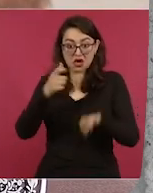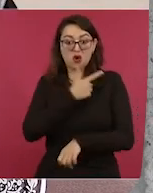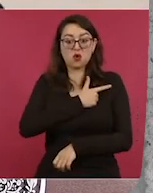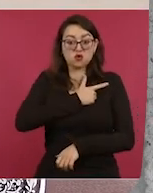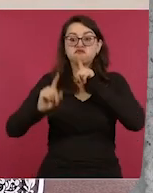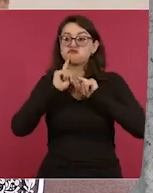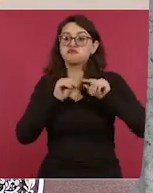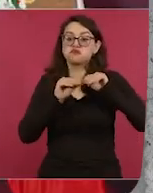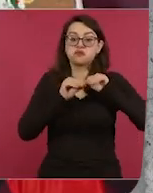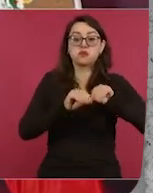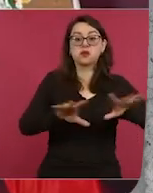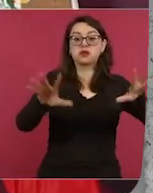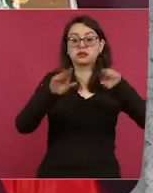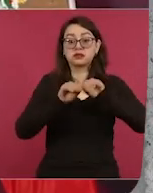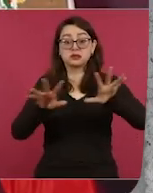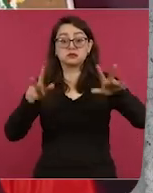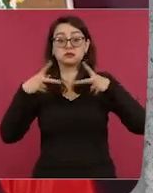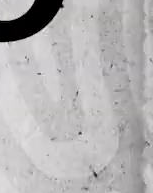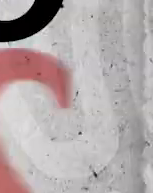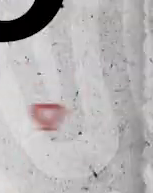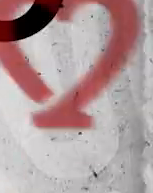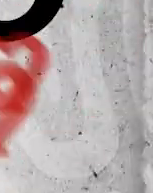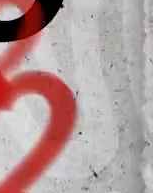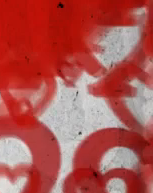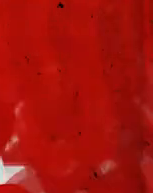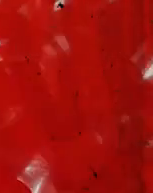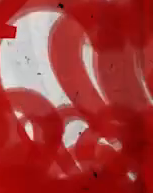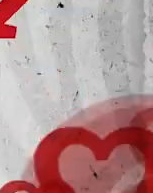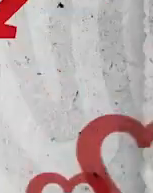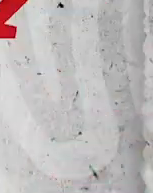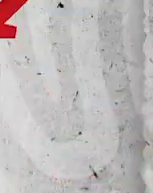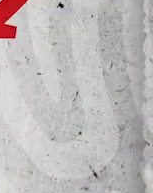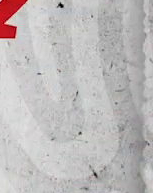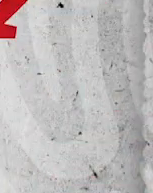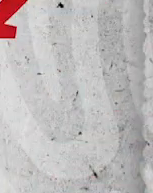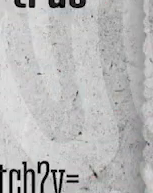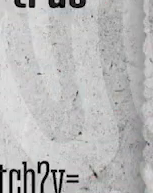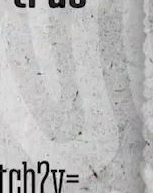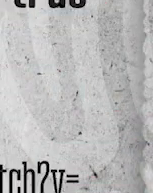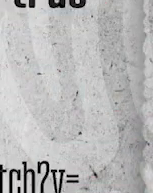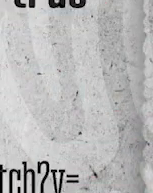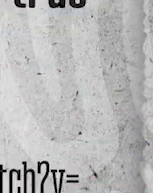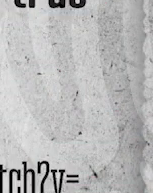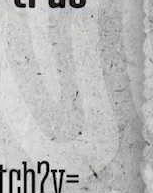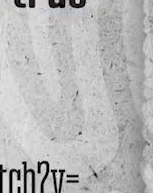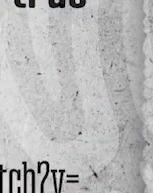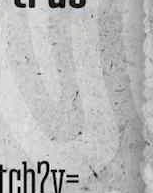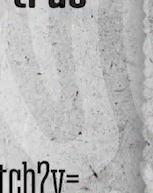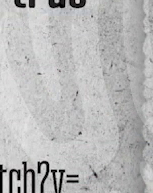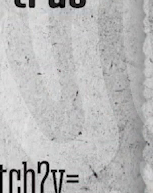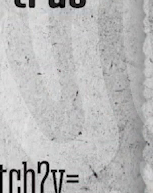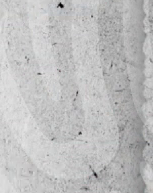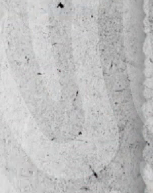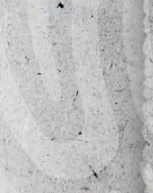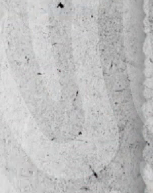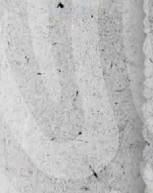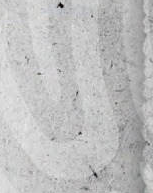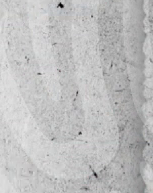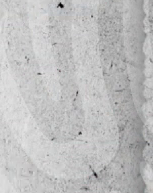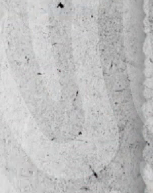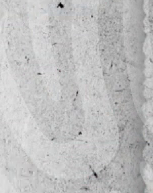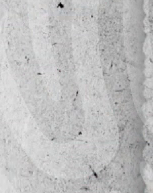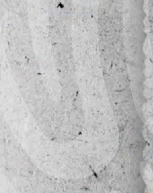Pues también Buen provecho no este pero ya afortunadamente